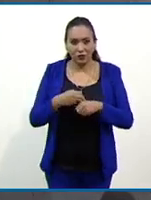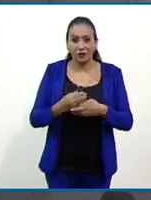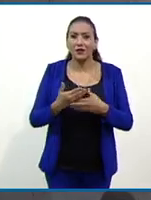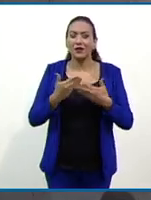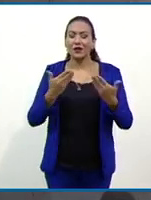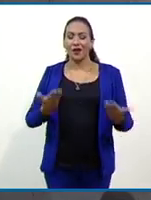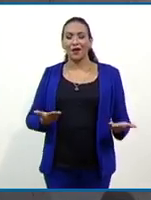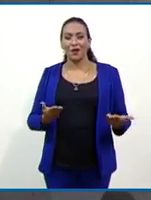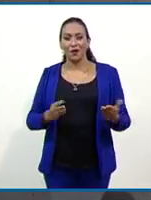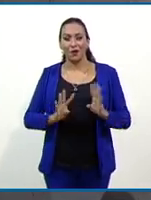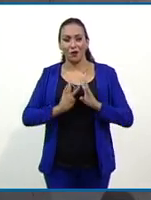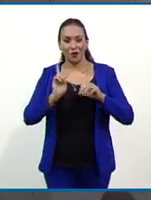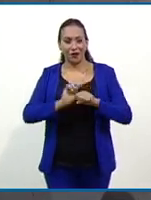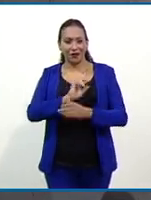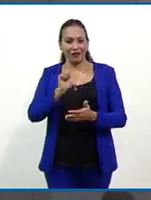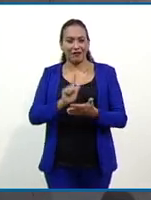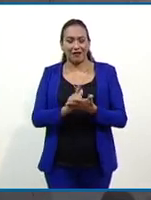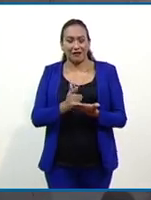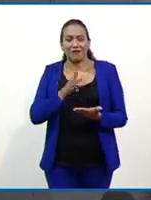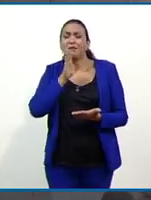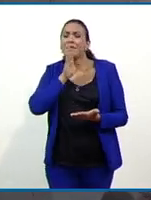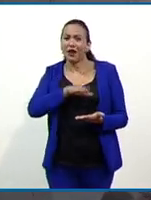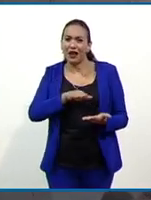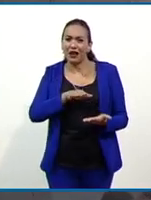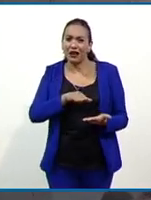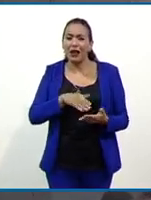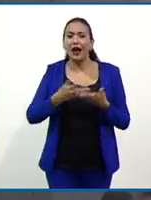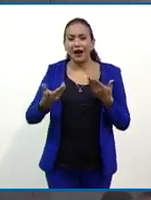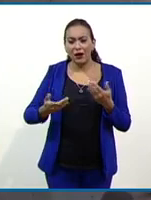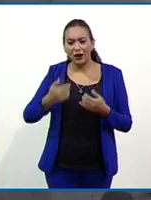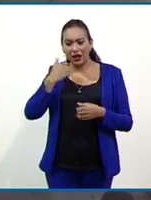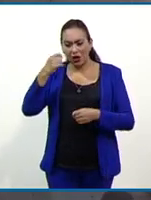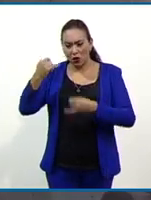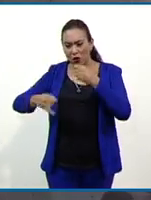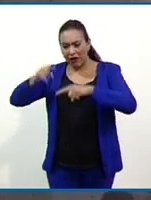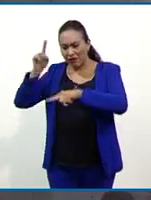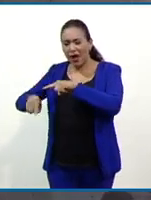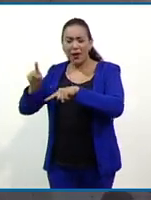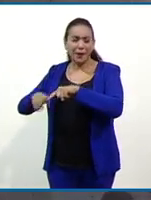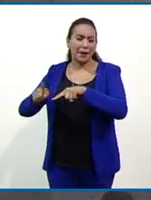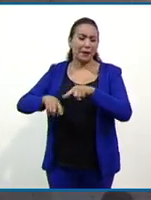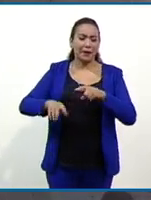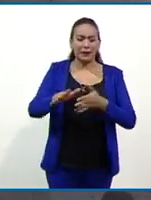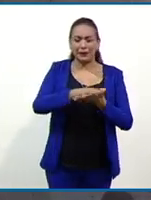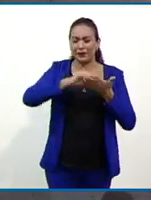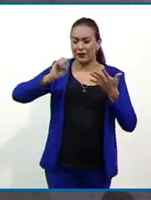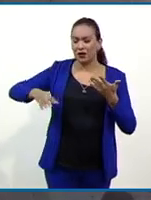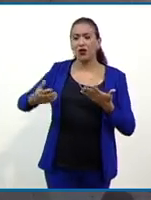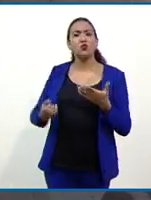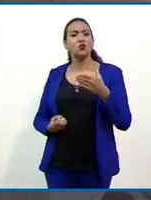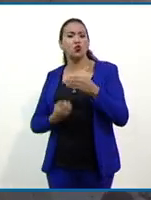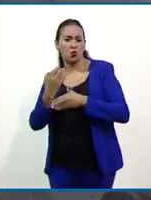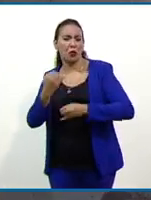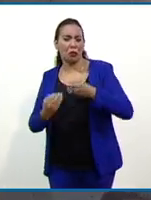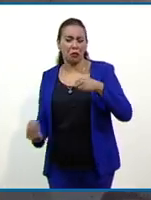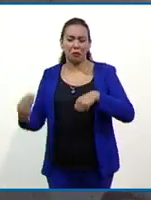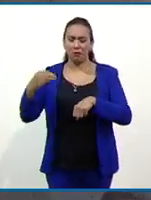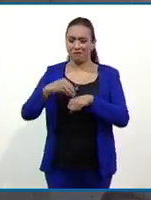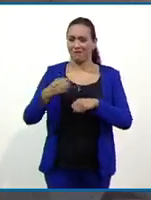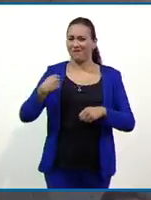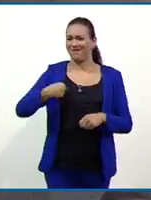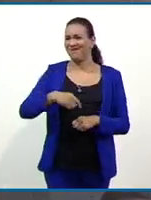fallado en el sentido que lo hicieron. Por eso el pronunciamiento de la JUFED tiene pleno sustento y respaldo, inclusive también por nosotros,